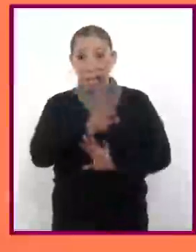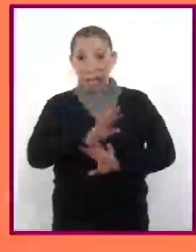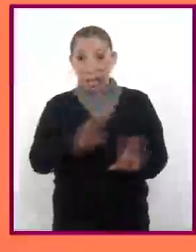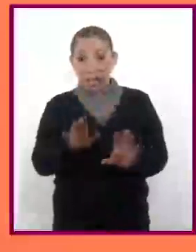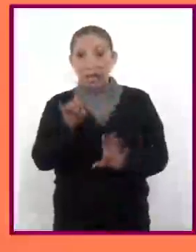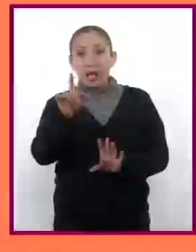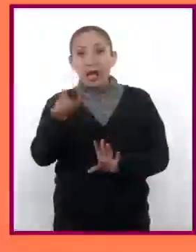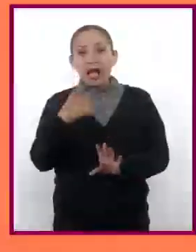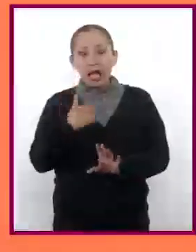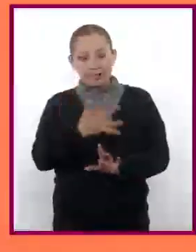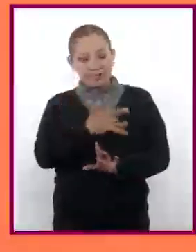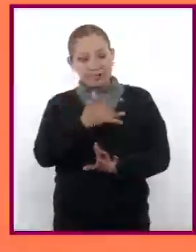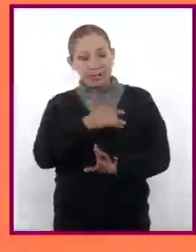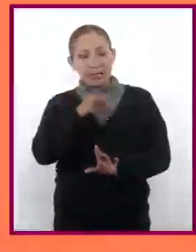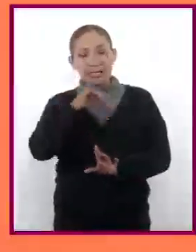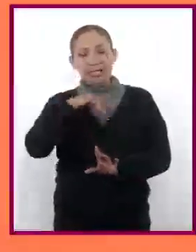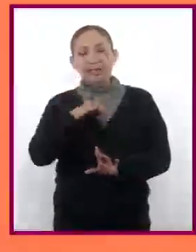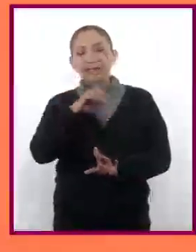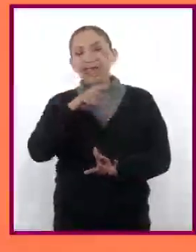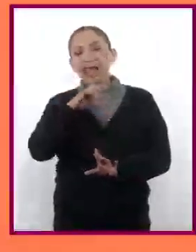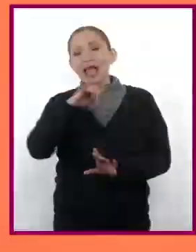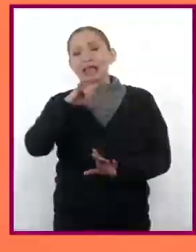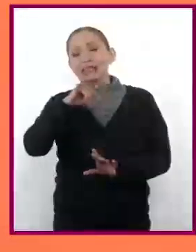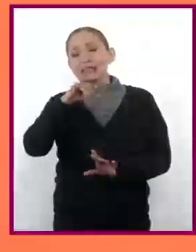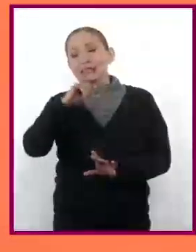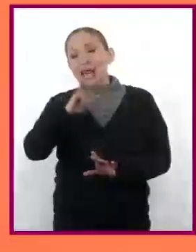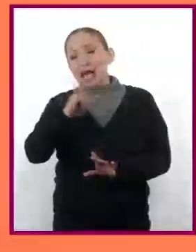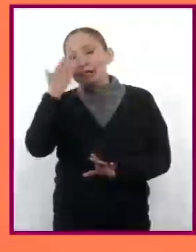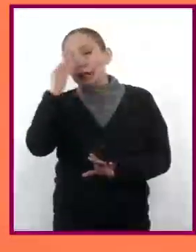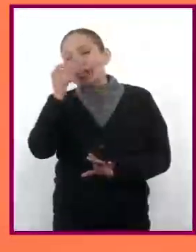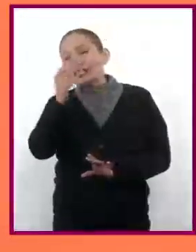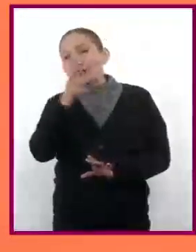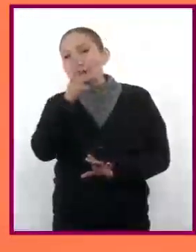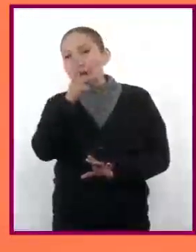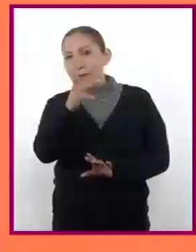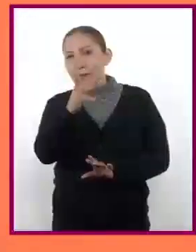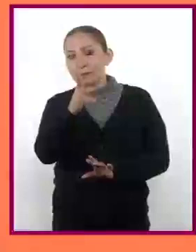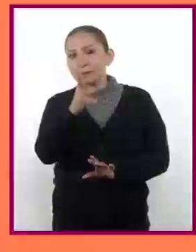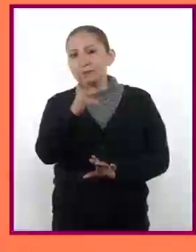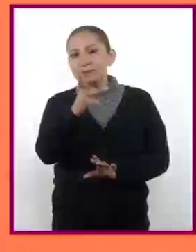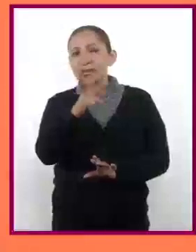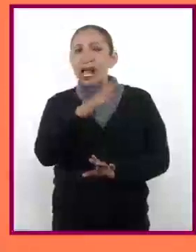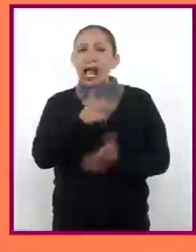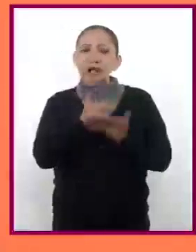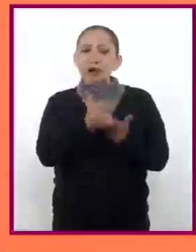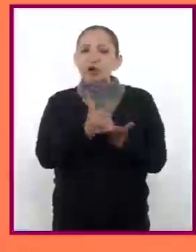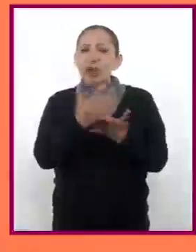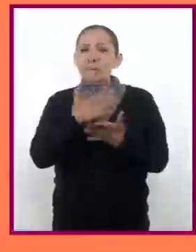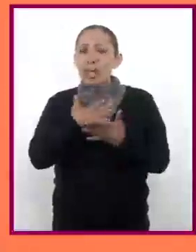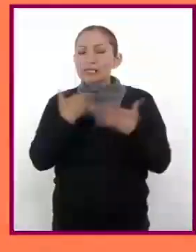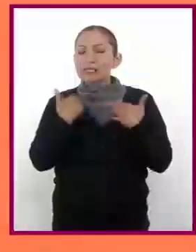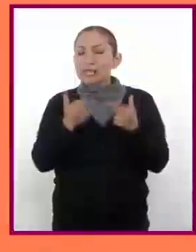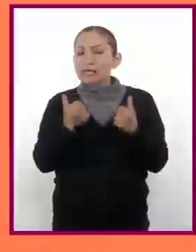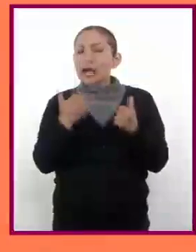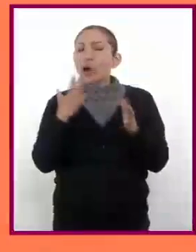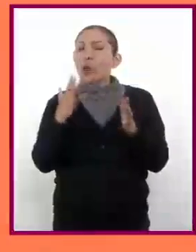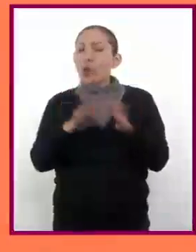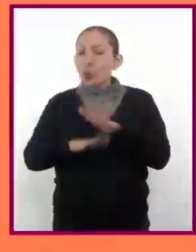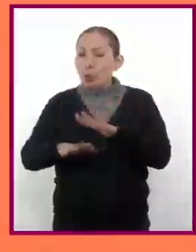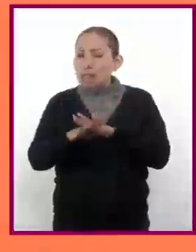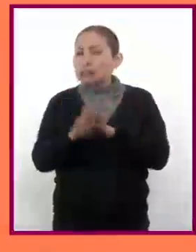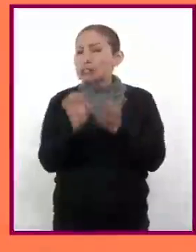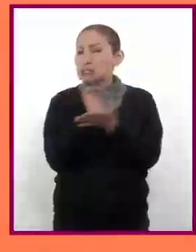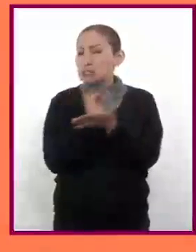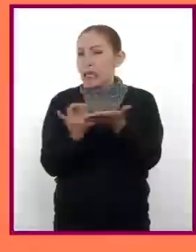observar, la inferencia es una manera de saber el significado de las palabras. Ayuda a tener una comprensión básica de un